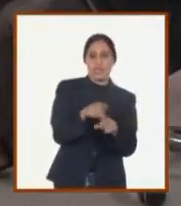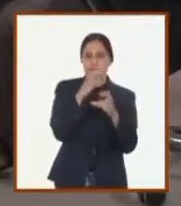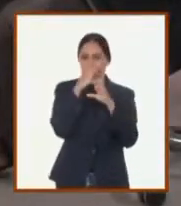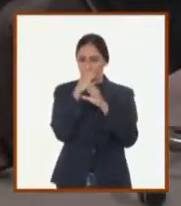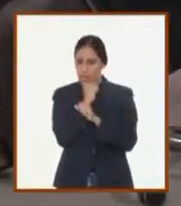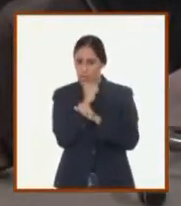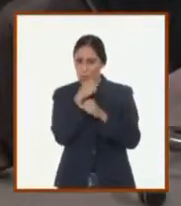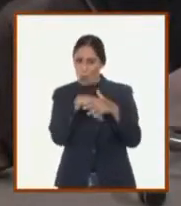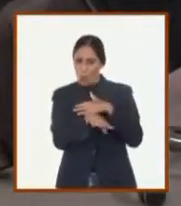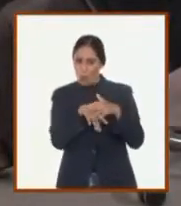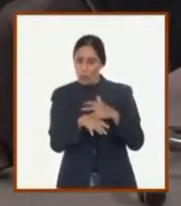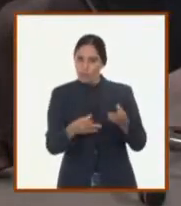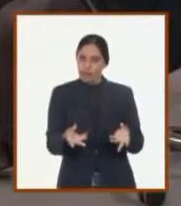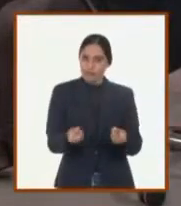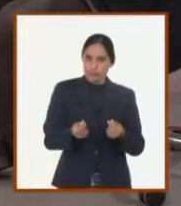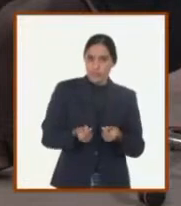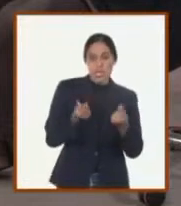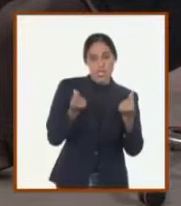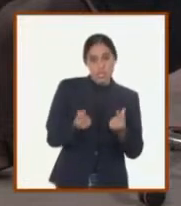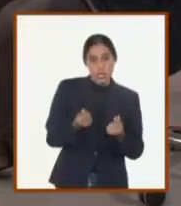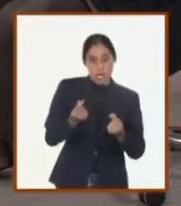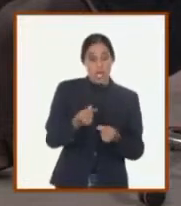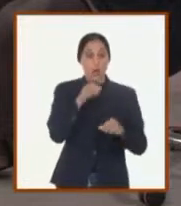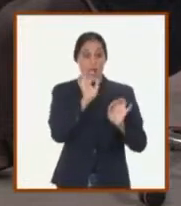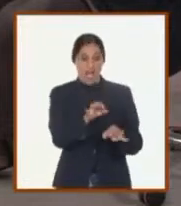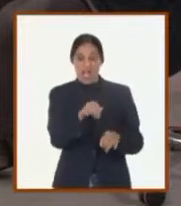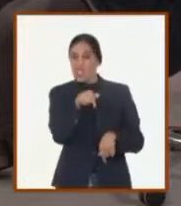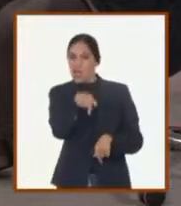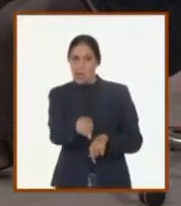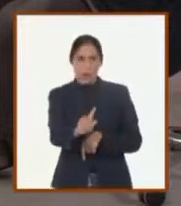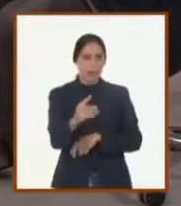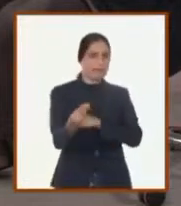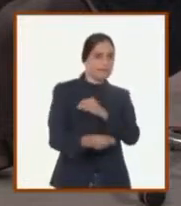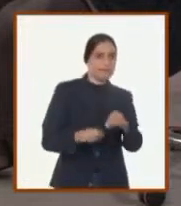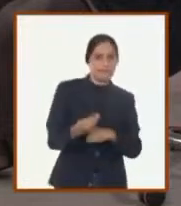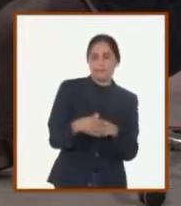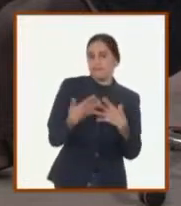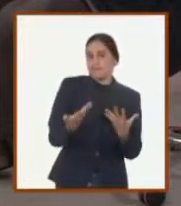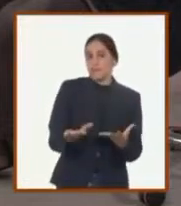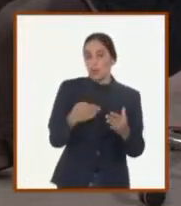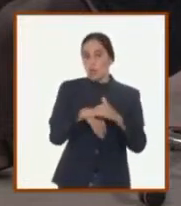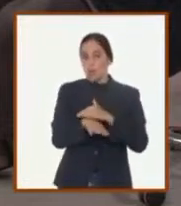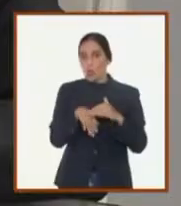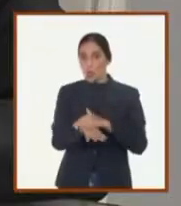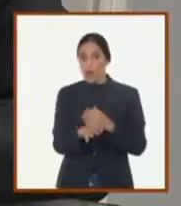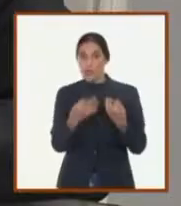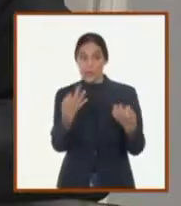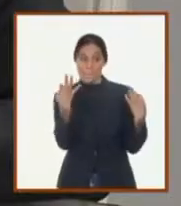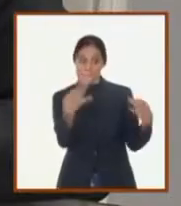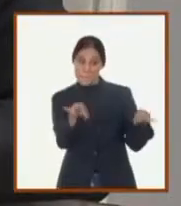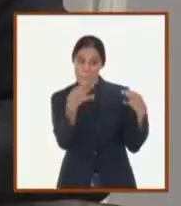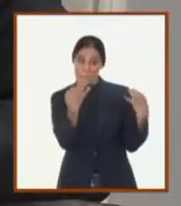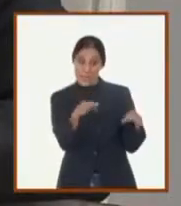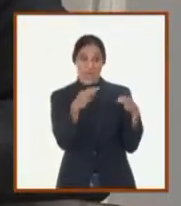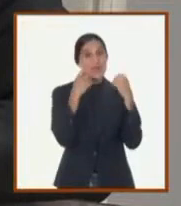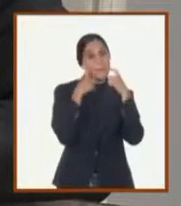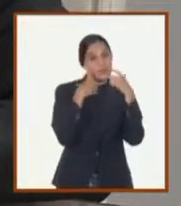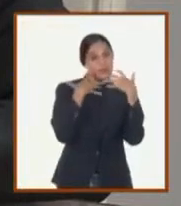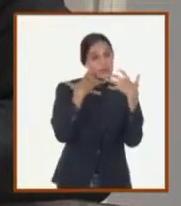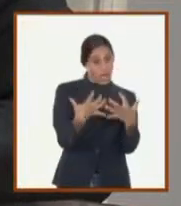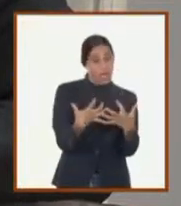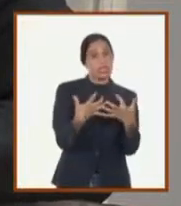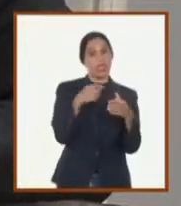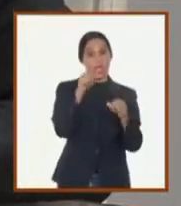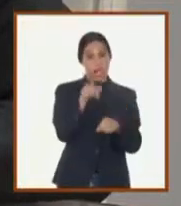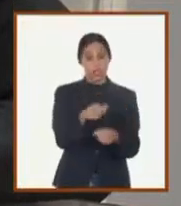la bóveda en que se guardaron los documentos documentos y se guardan una parte importante de los documentos desde ese eh